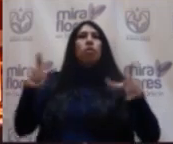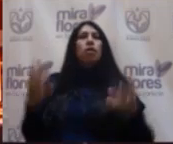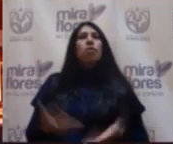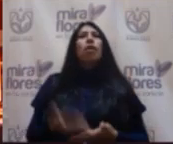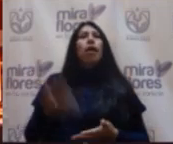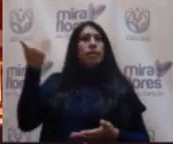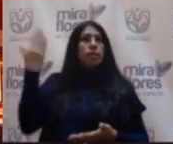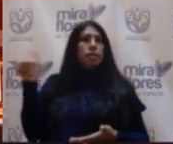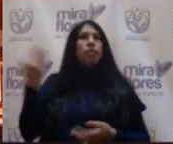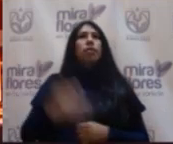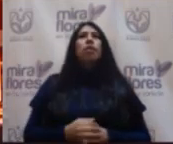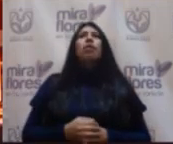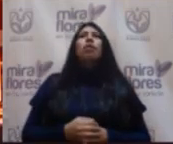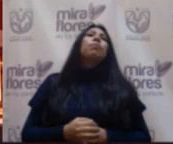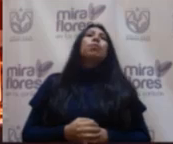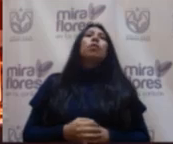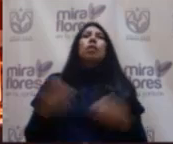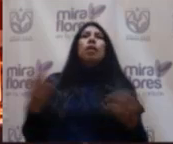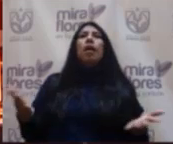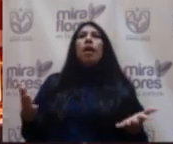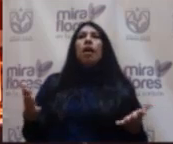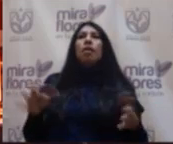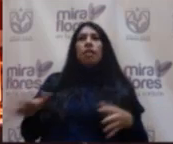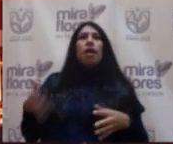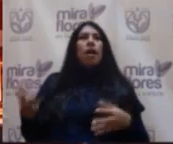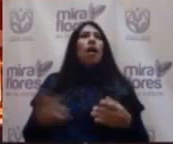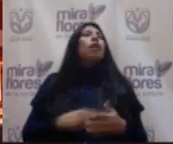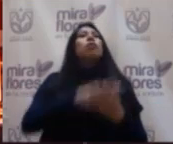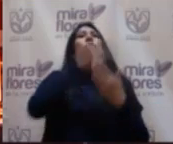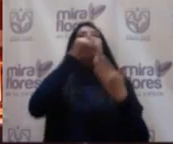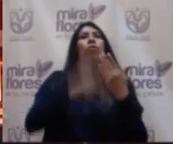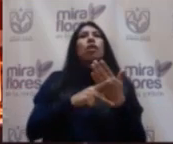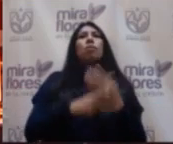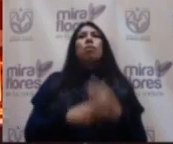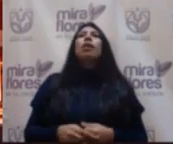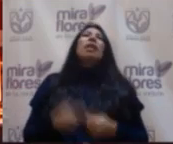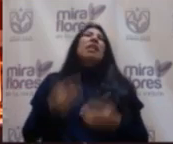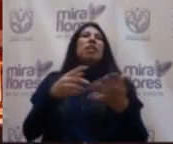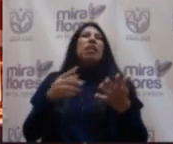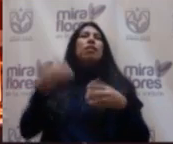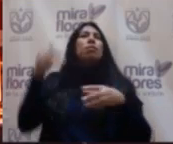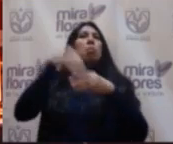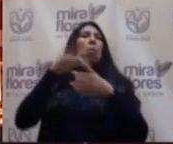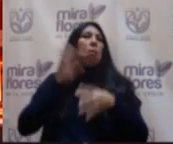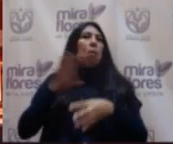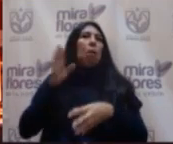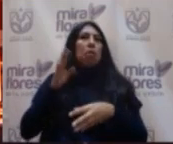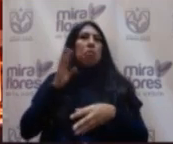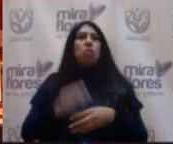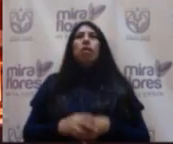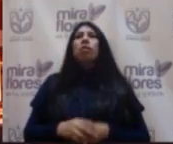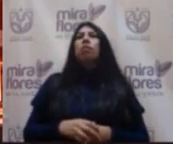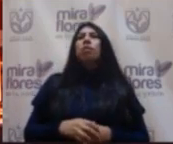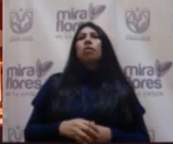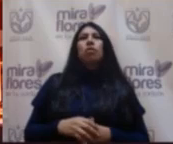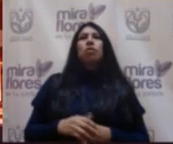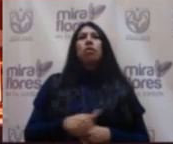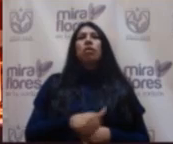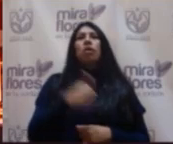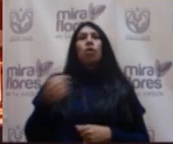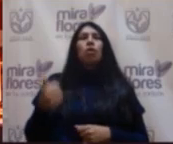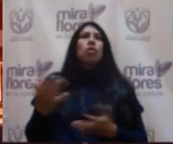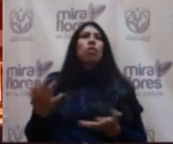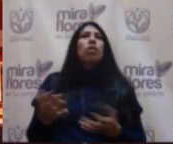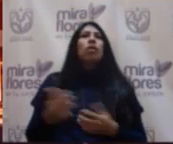son los frentes de programas que ya tenemos, como Basura que no es Basura, y algunos otros, como por ejemplo la posibilidad